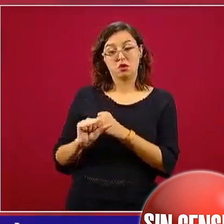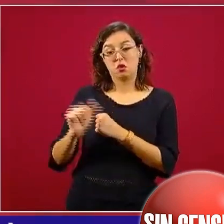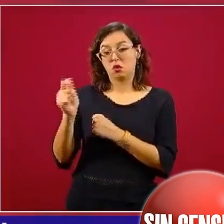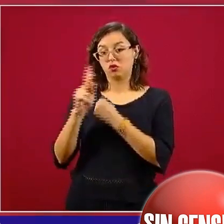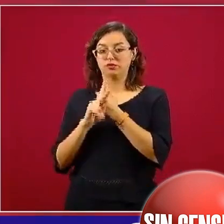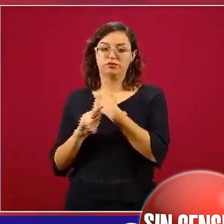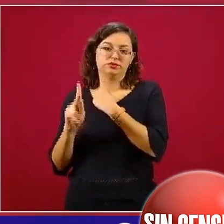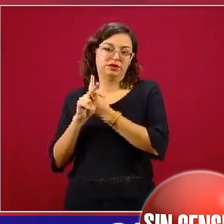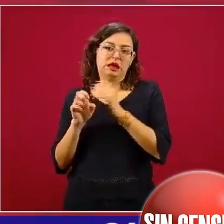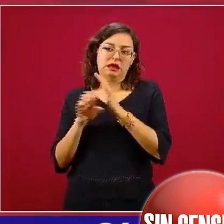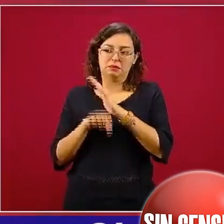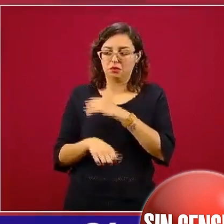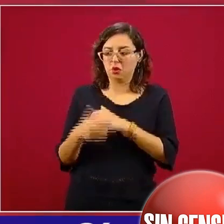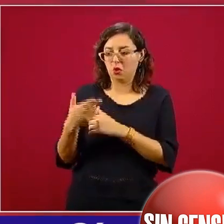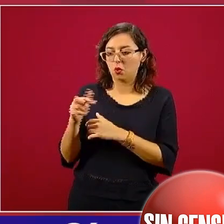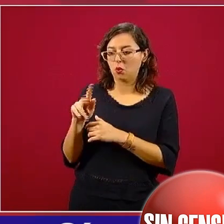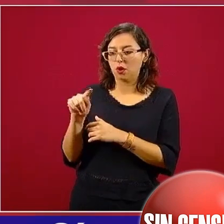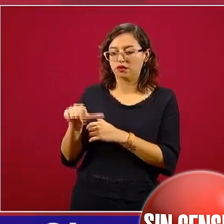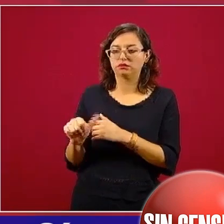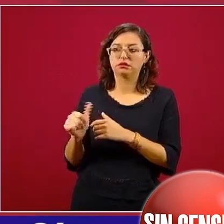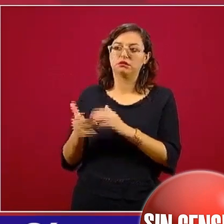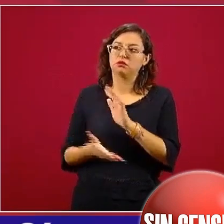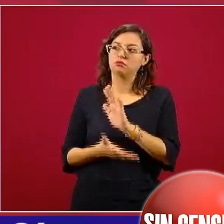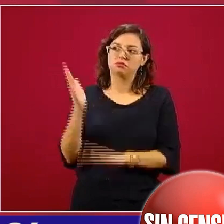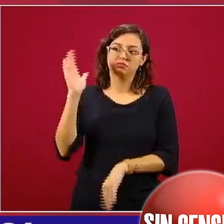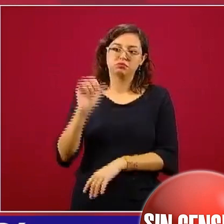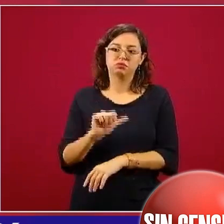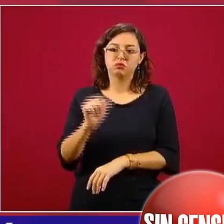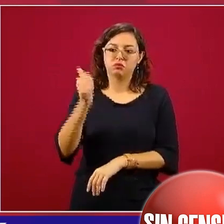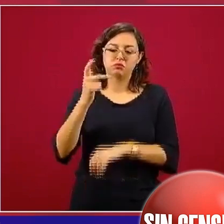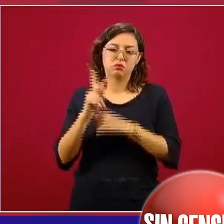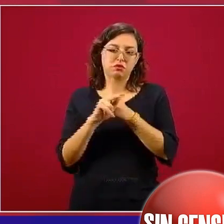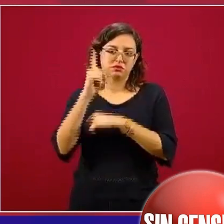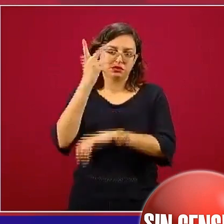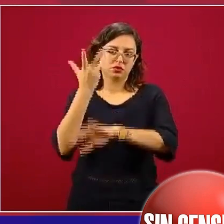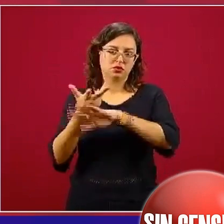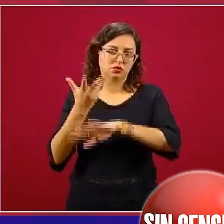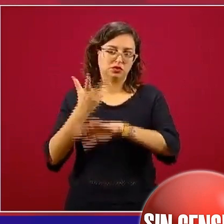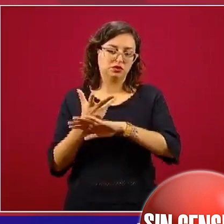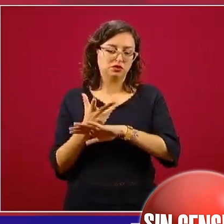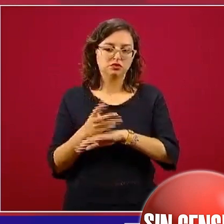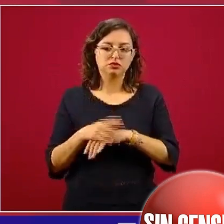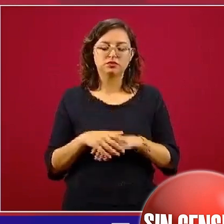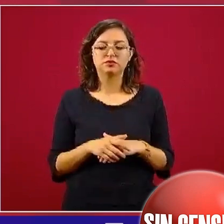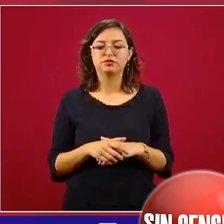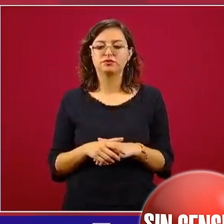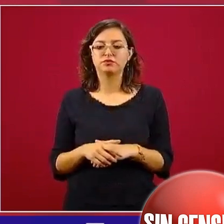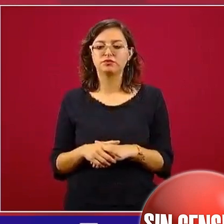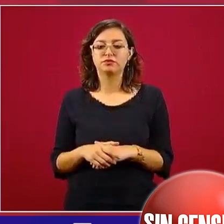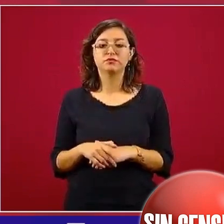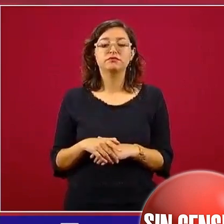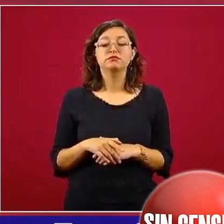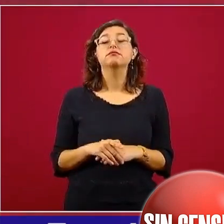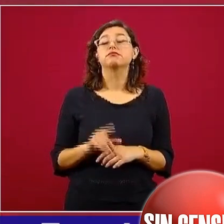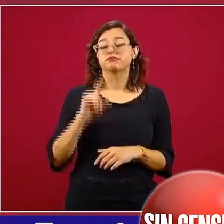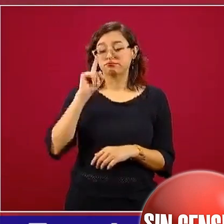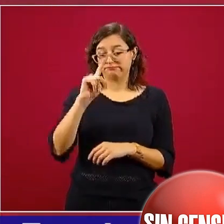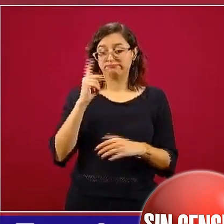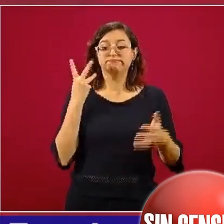de Huerta se fue al exilio, muere en Estados Unidos, allá estuvo en prisión